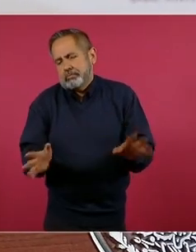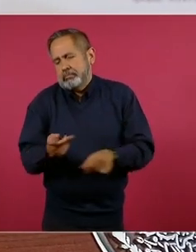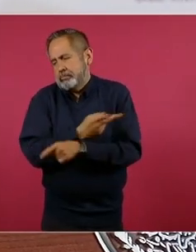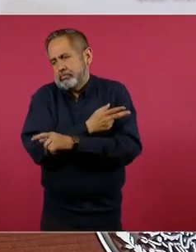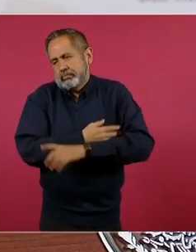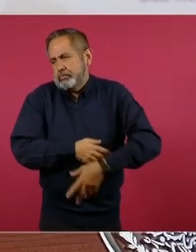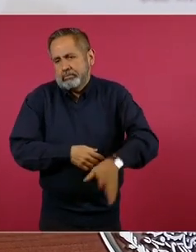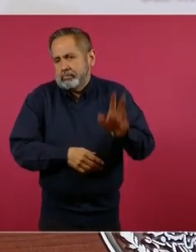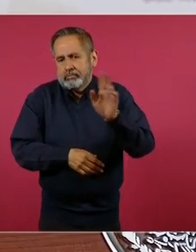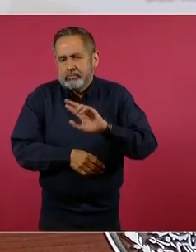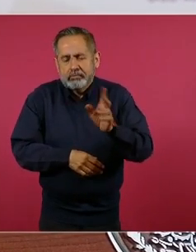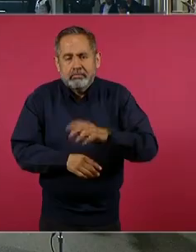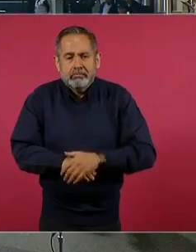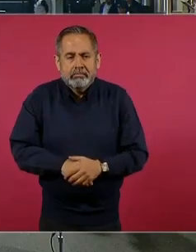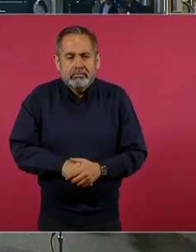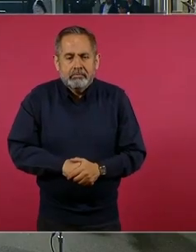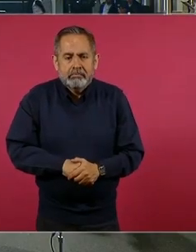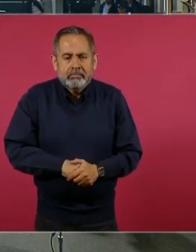¿eh?